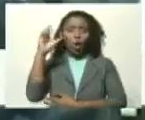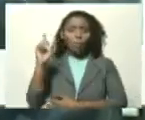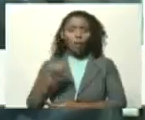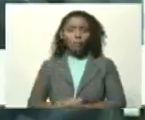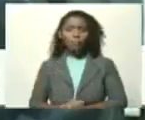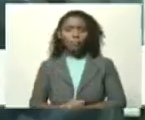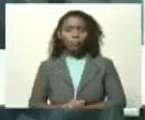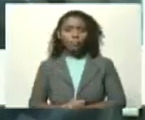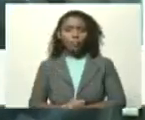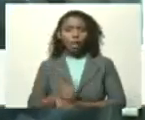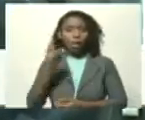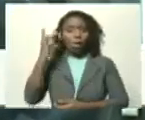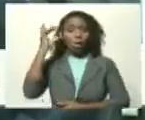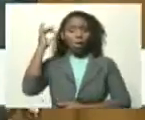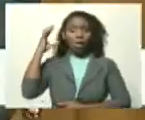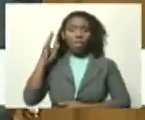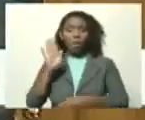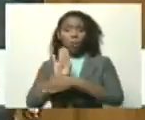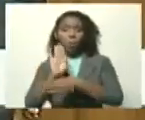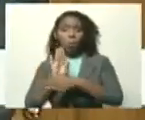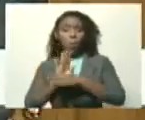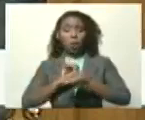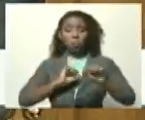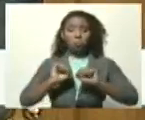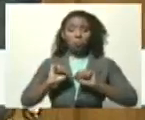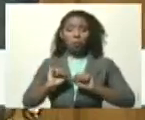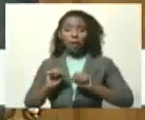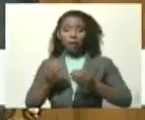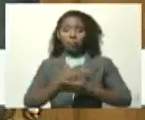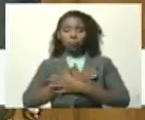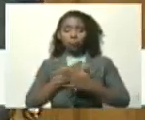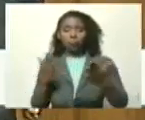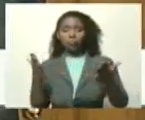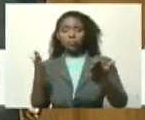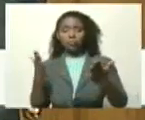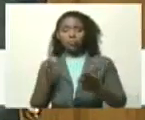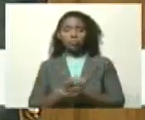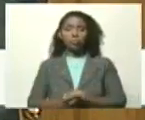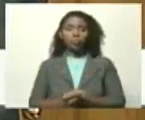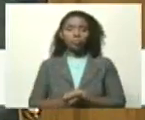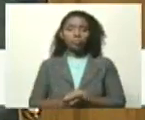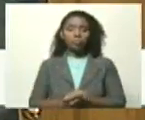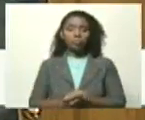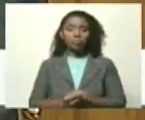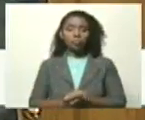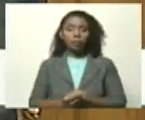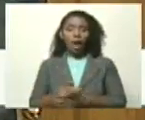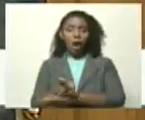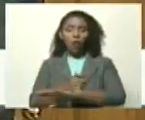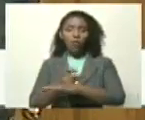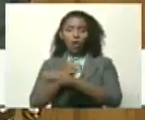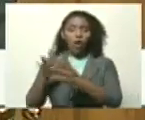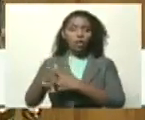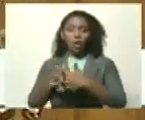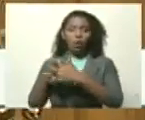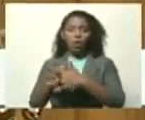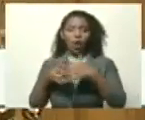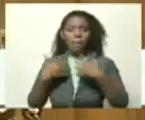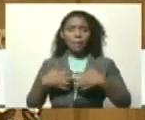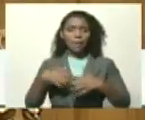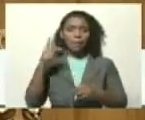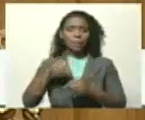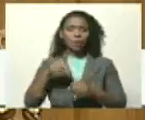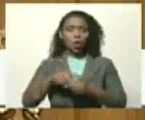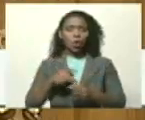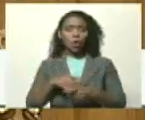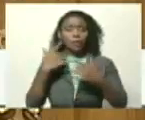Con el eufemismo de protección de activos le entregaron Citgo al gobierno de los Estados Unidos de Norteamérica, y